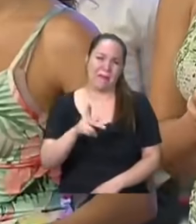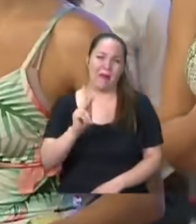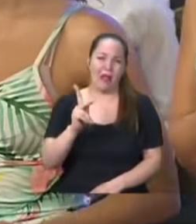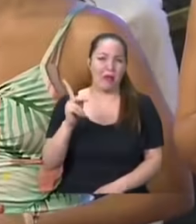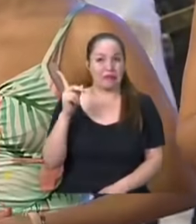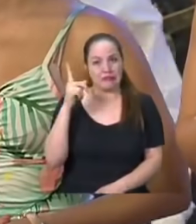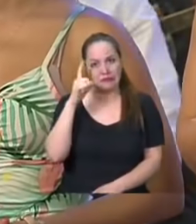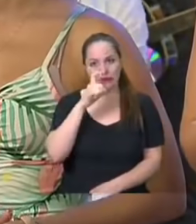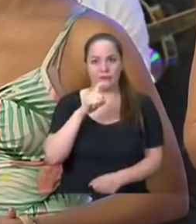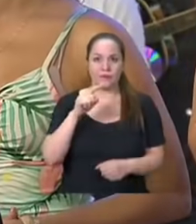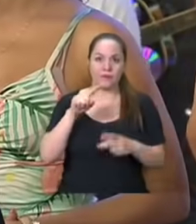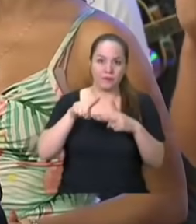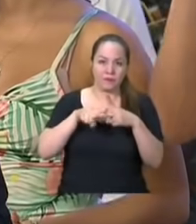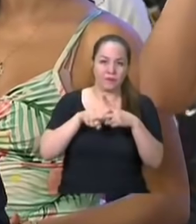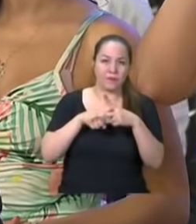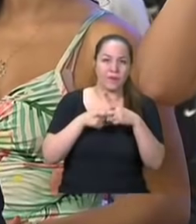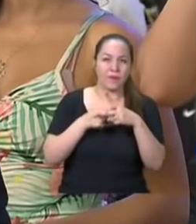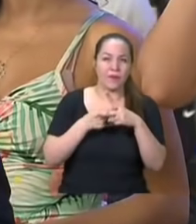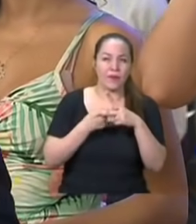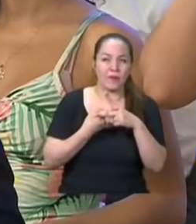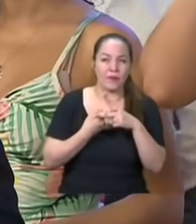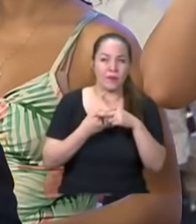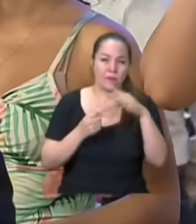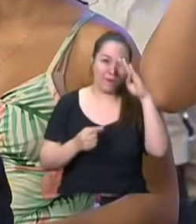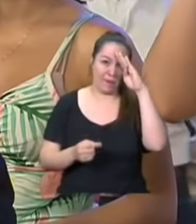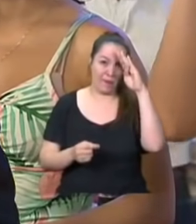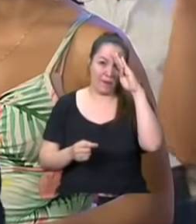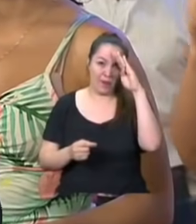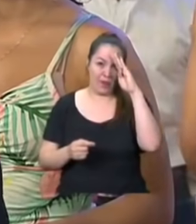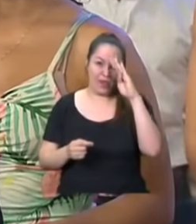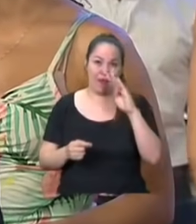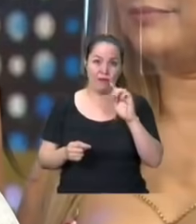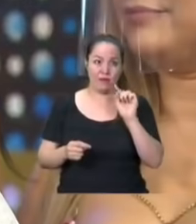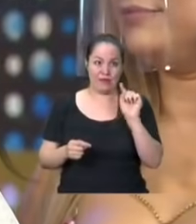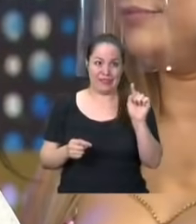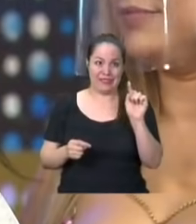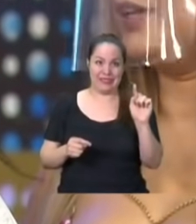Al principio decíamos que Aleida y Antonio eran pareja.